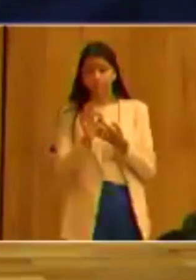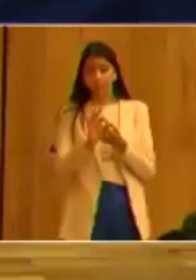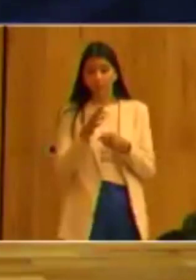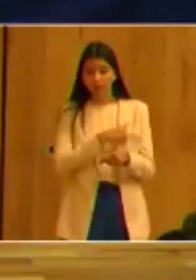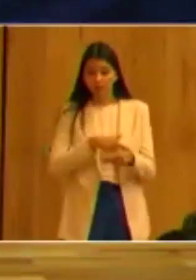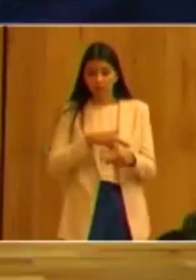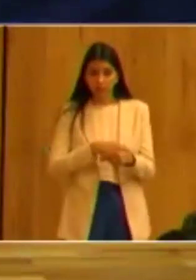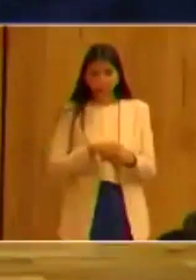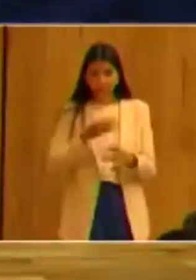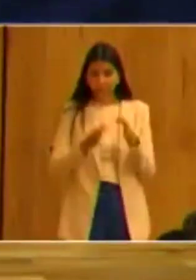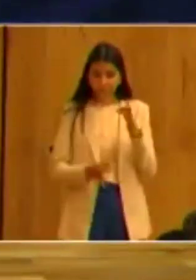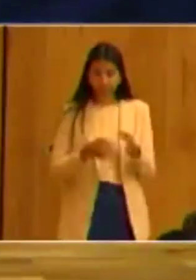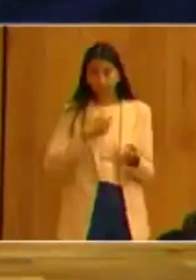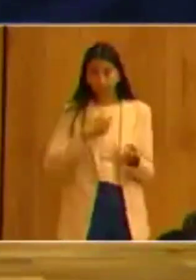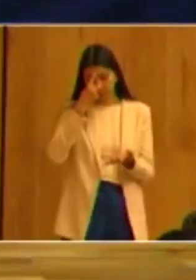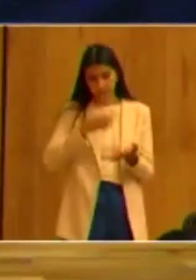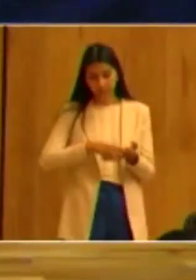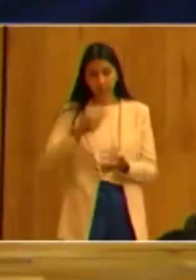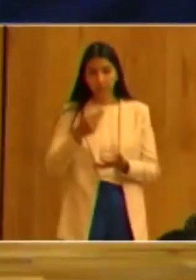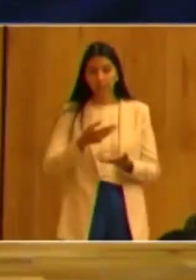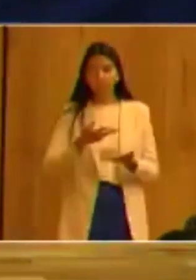ser más